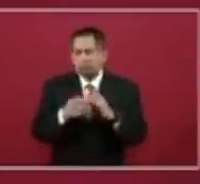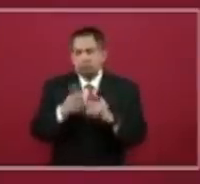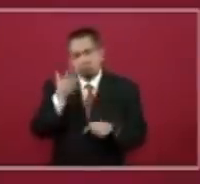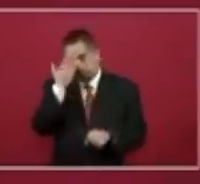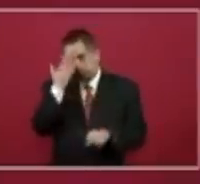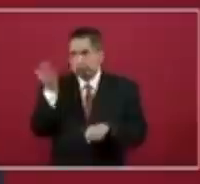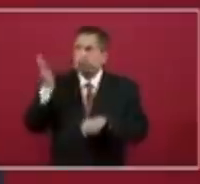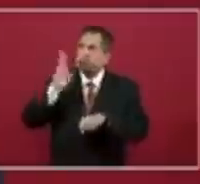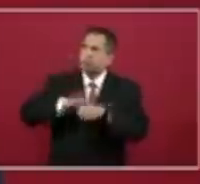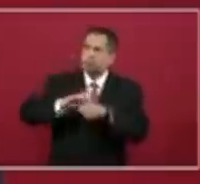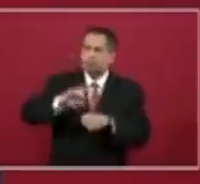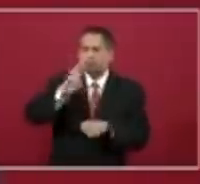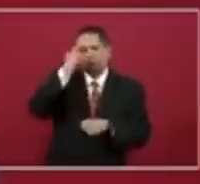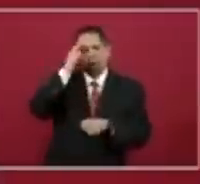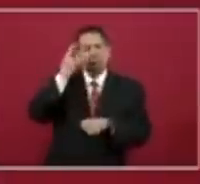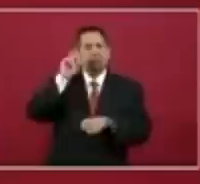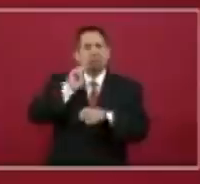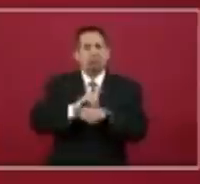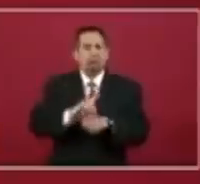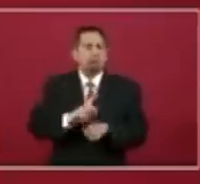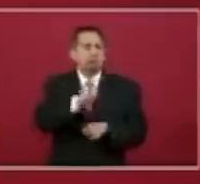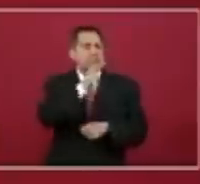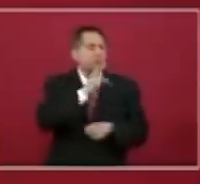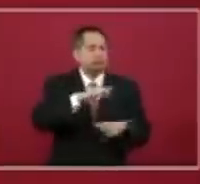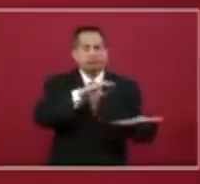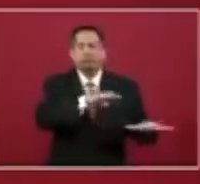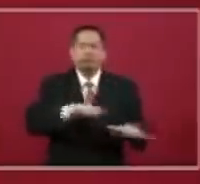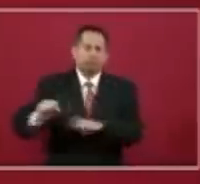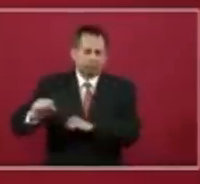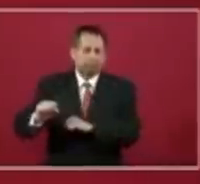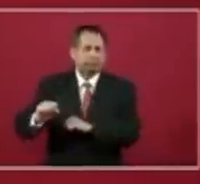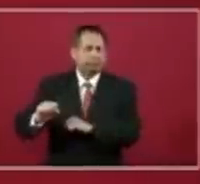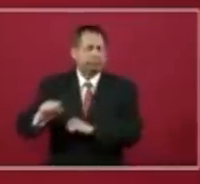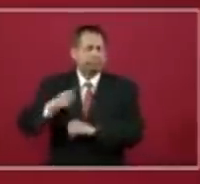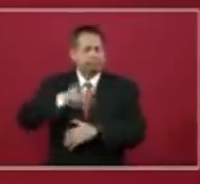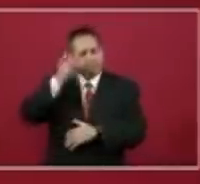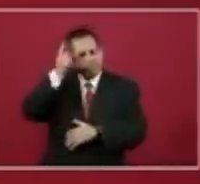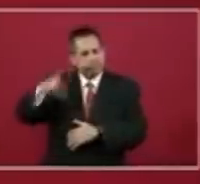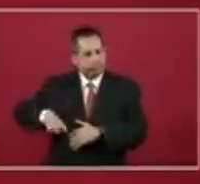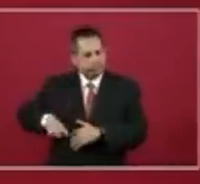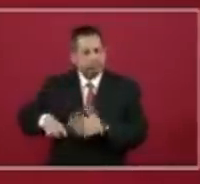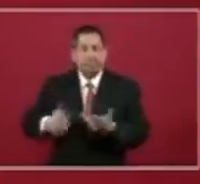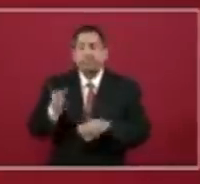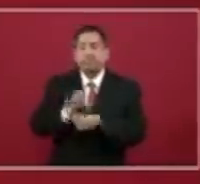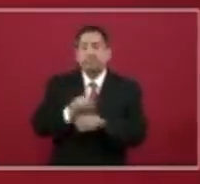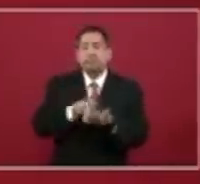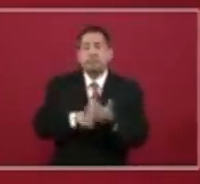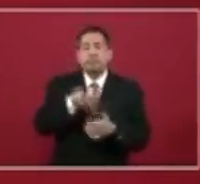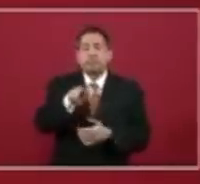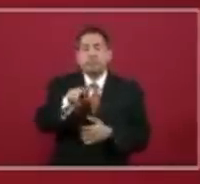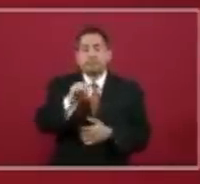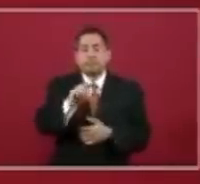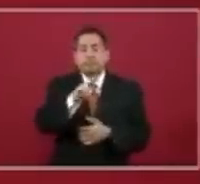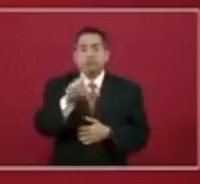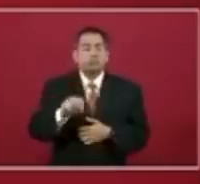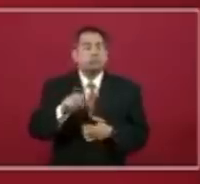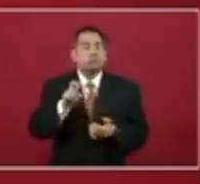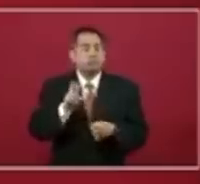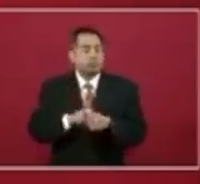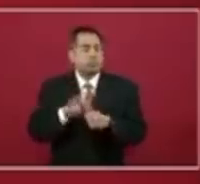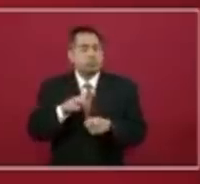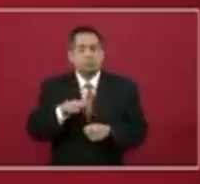conmemorar la expropiación petrolera el día 18 de marzo en